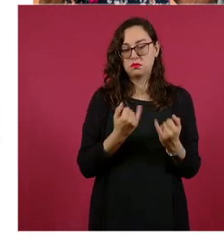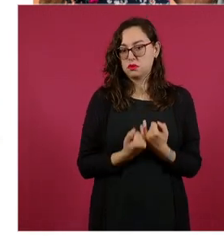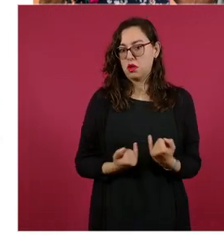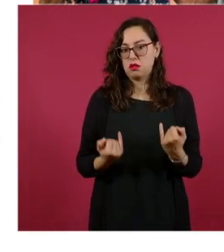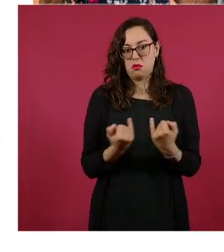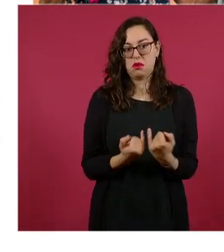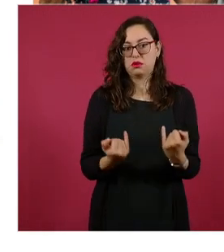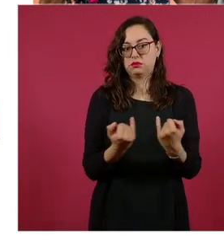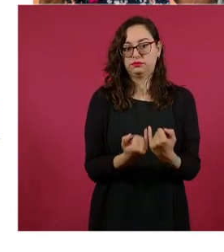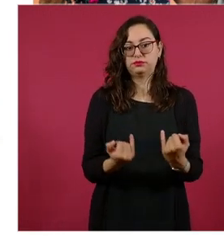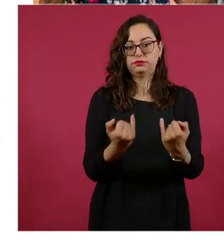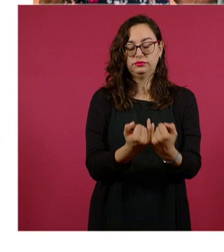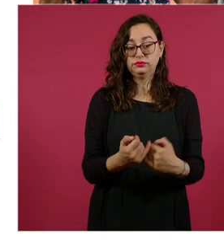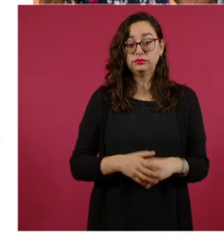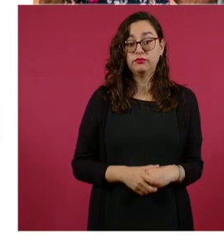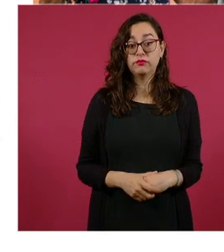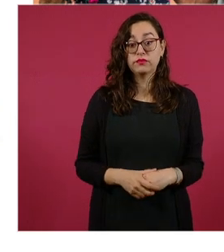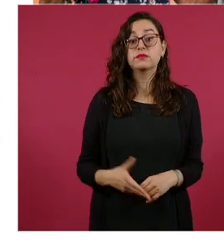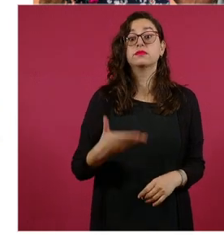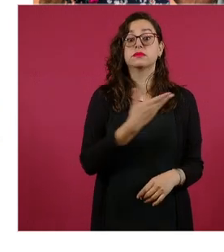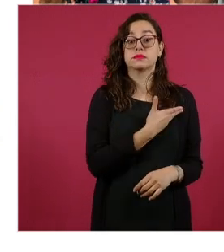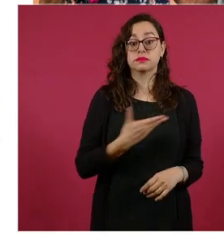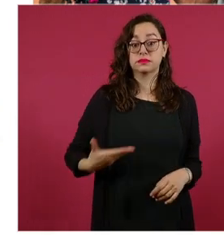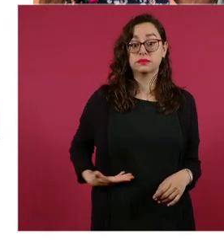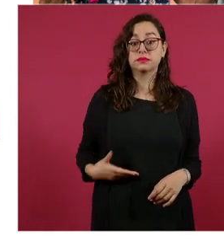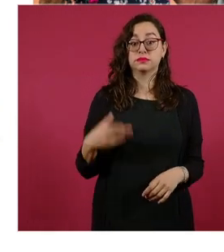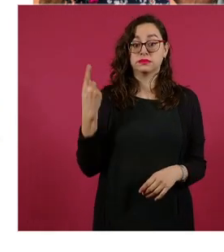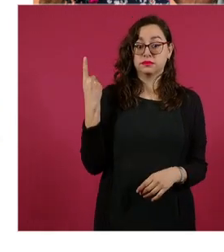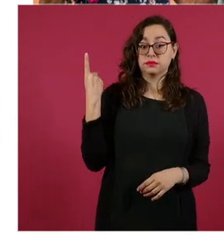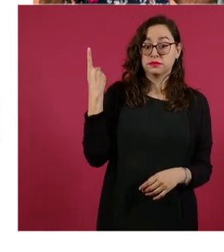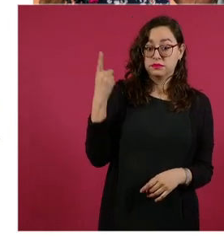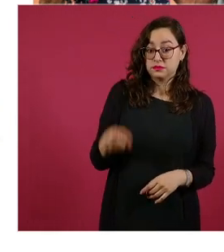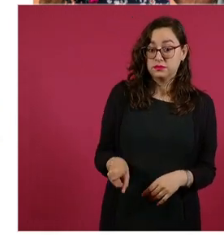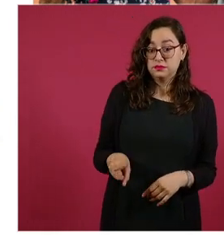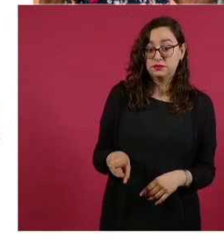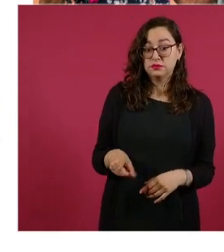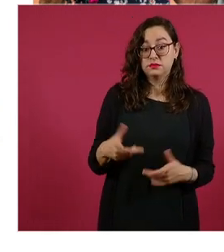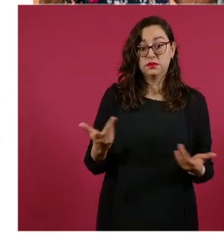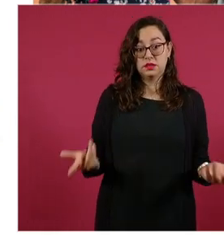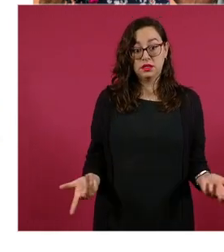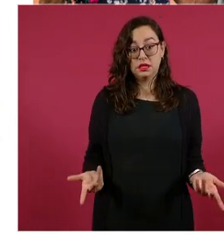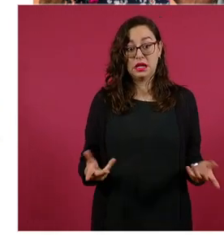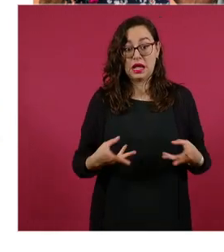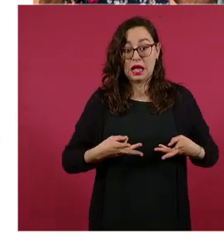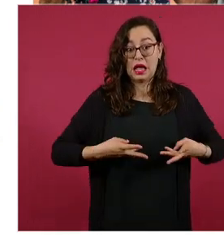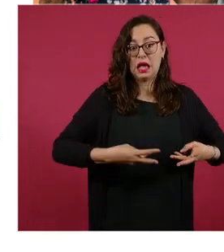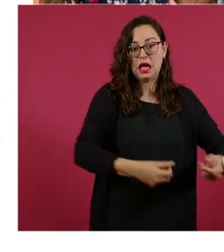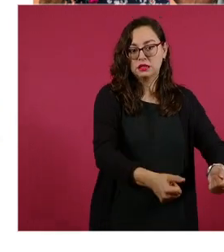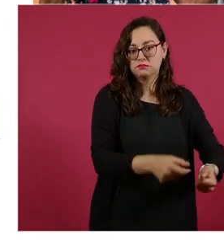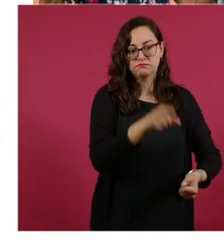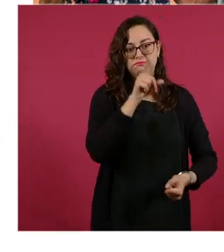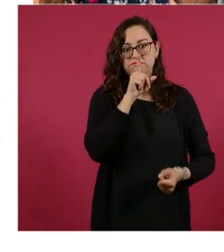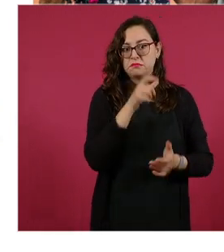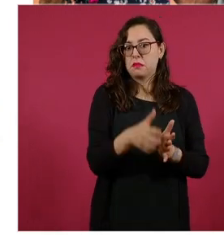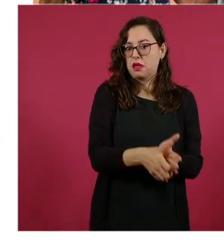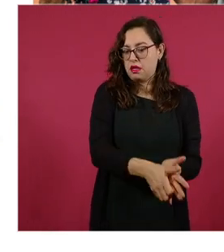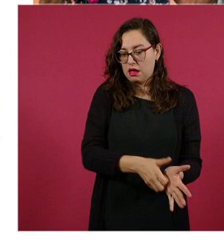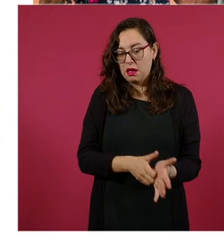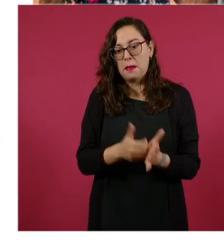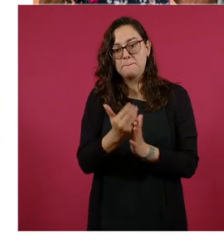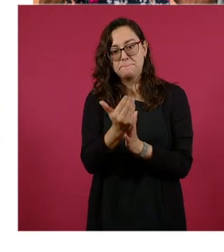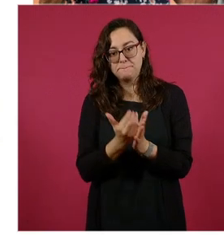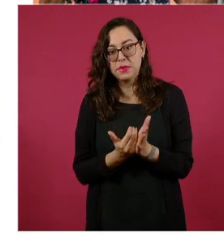mandatos que tiene este gobierno de hacer con austeridad las cosas, es costarle menos a los trabajadores.